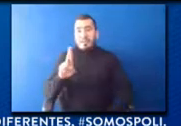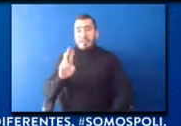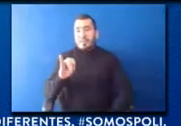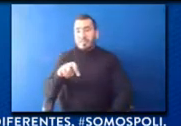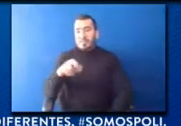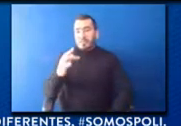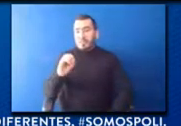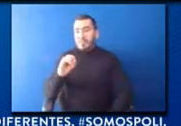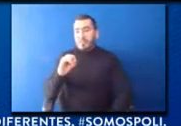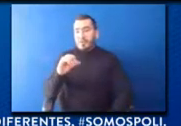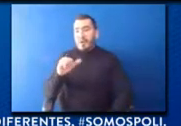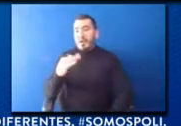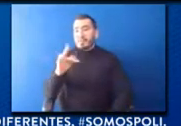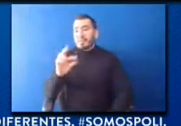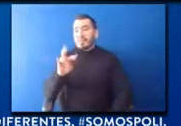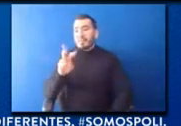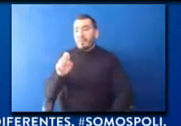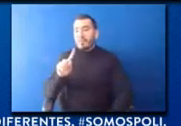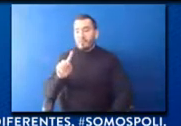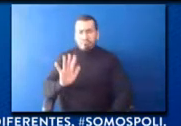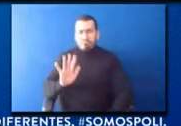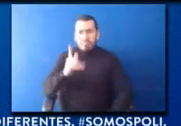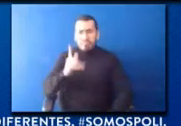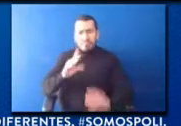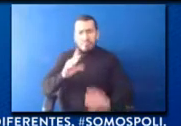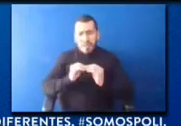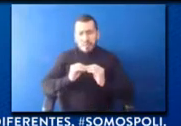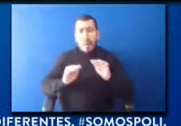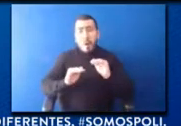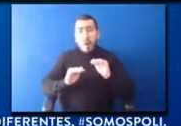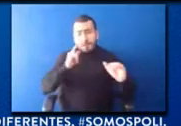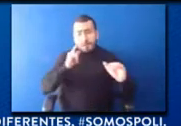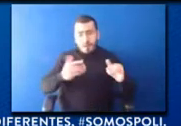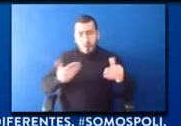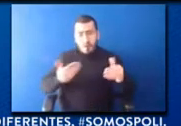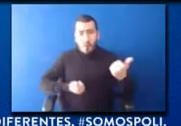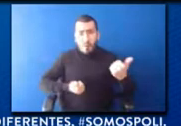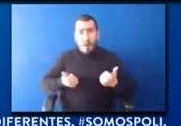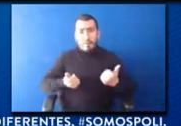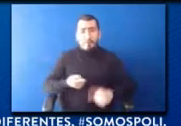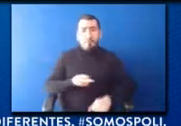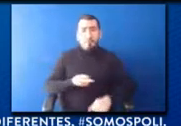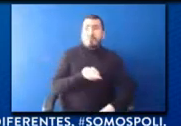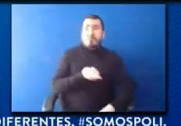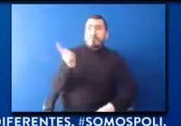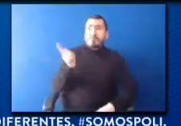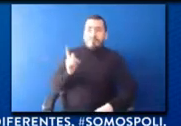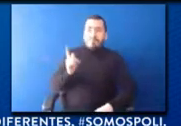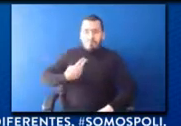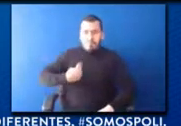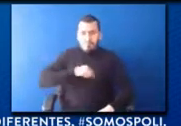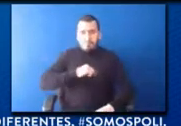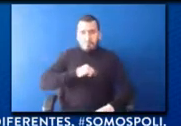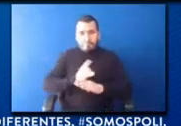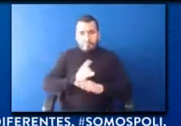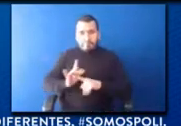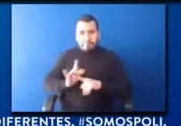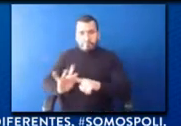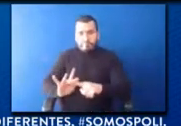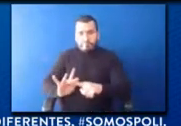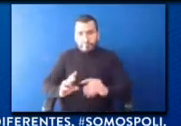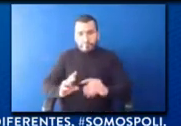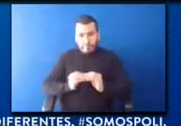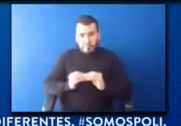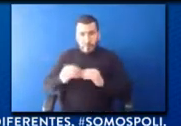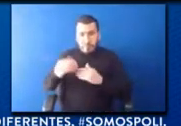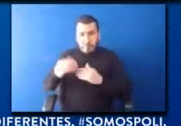uso. El blockchain ya está presente en muchas de las cosas que estamos haciendo hoy. Les voy a poner dos ejemplos de lo que aprobamos en la